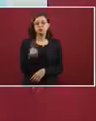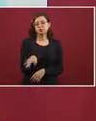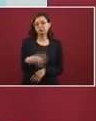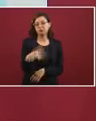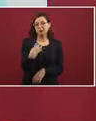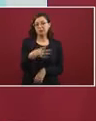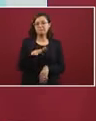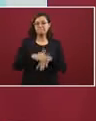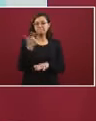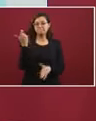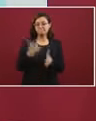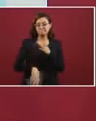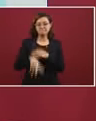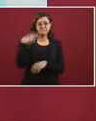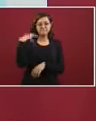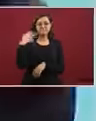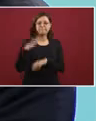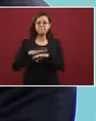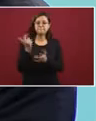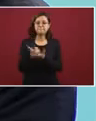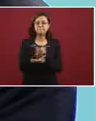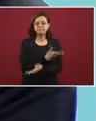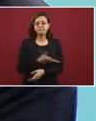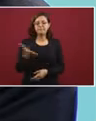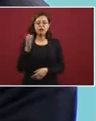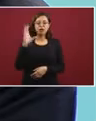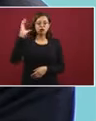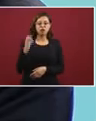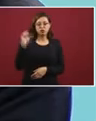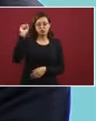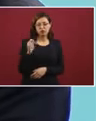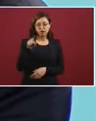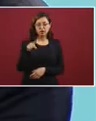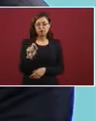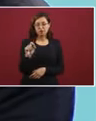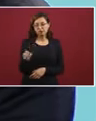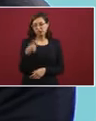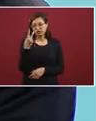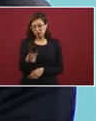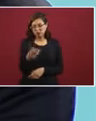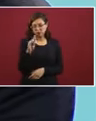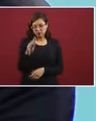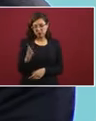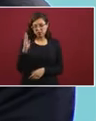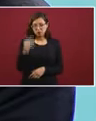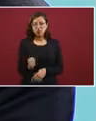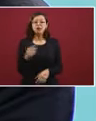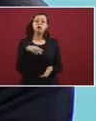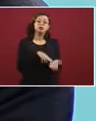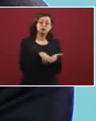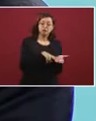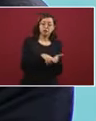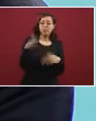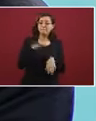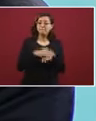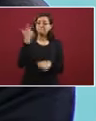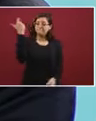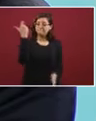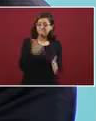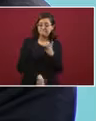18 pesos con 14 centavos, la más barata en Córdoba, Veracruz, la más cara en Culiacán, Sinaloa, 22.99. Y en el diésel, la más barata en Medellín de Bravo,